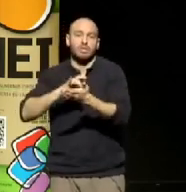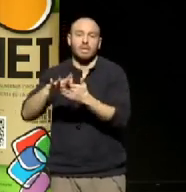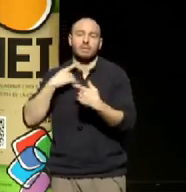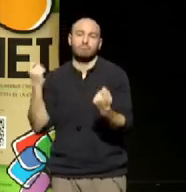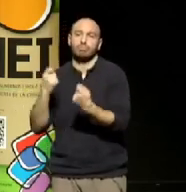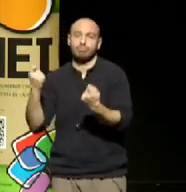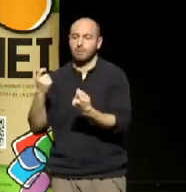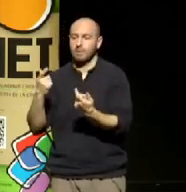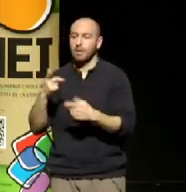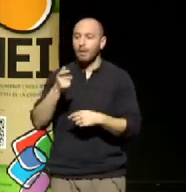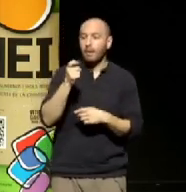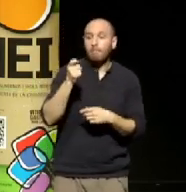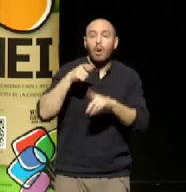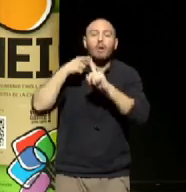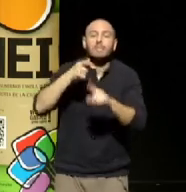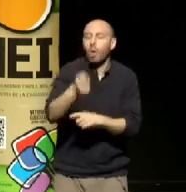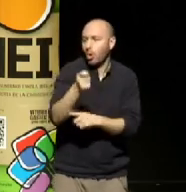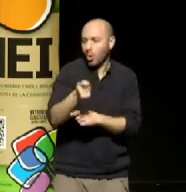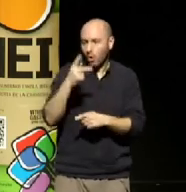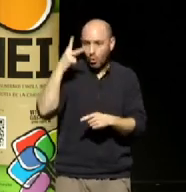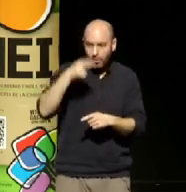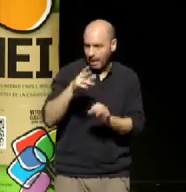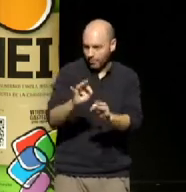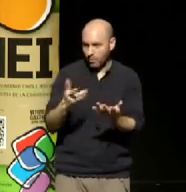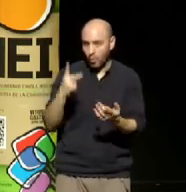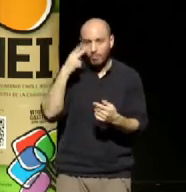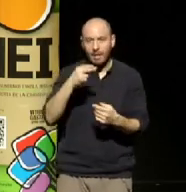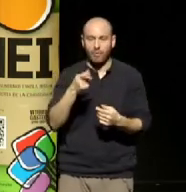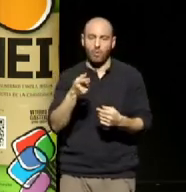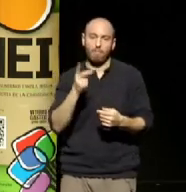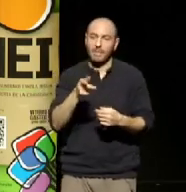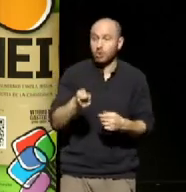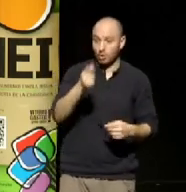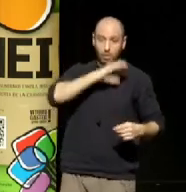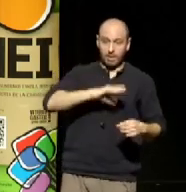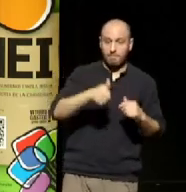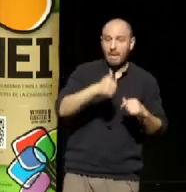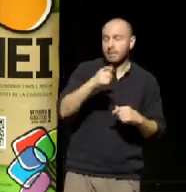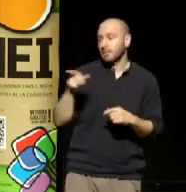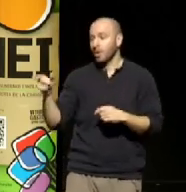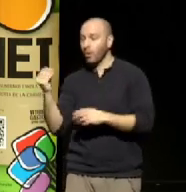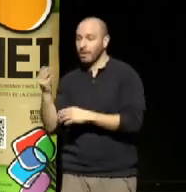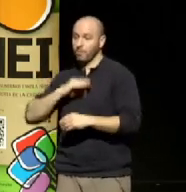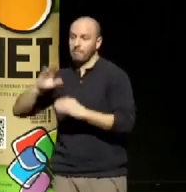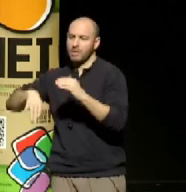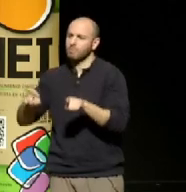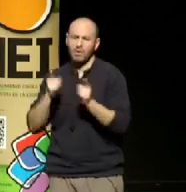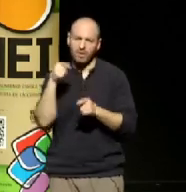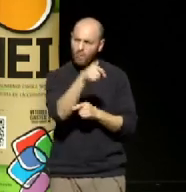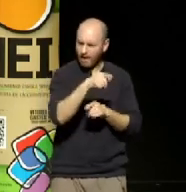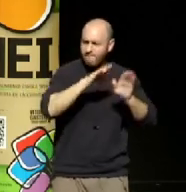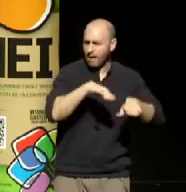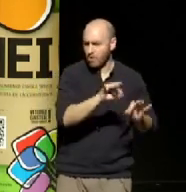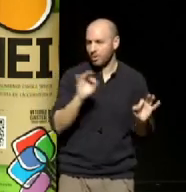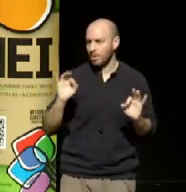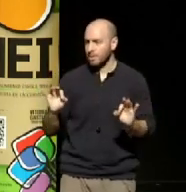más pensión que un joven desempleado, pero da igual, ¿vale? Porque el incentivo electoral está donde está. Y además el joven es un electorado más evanescente, cambia